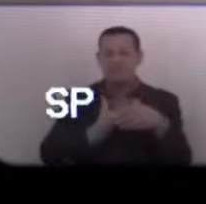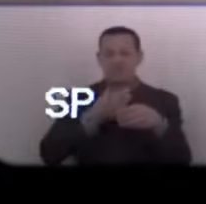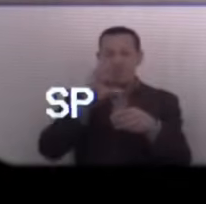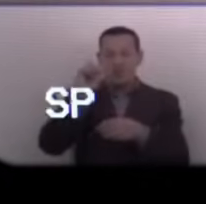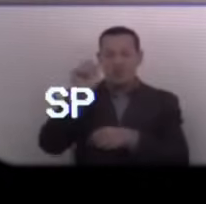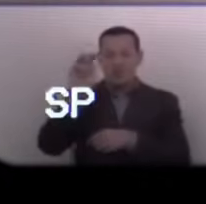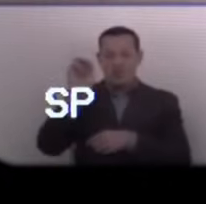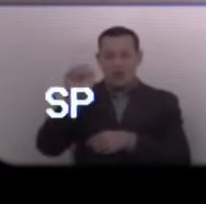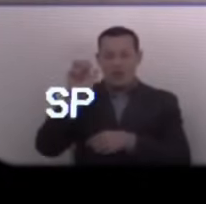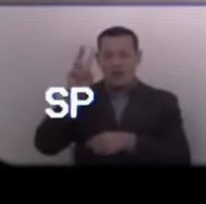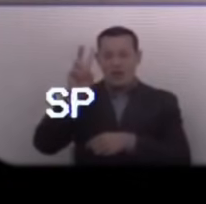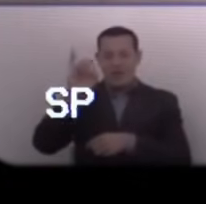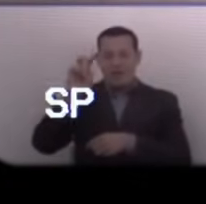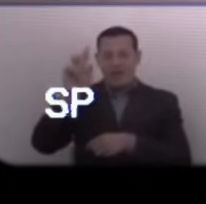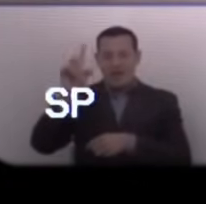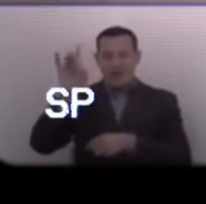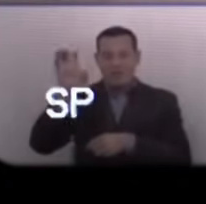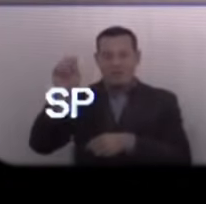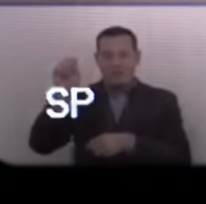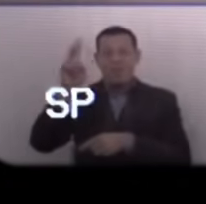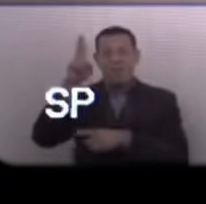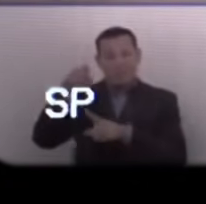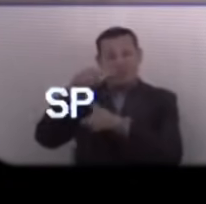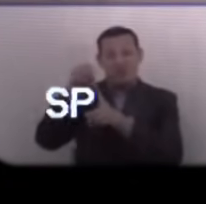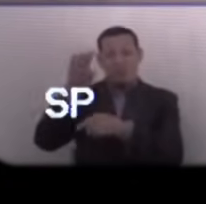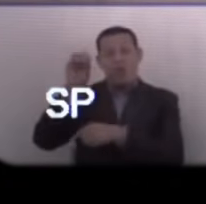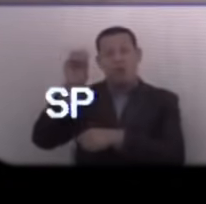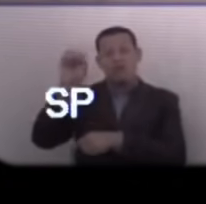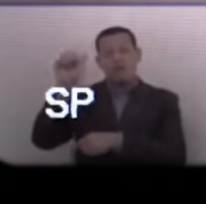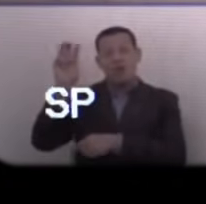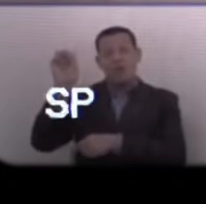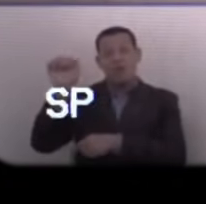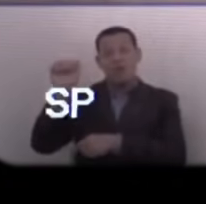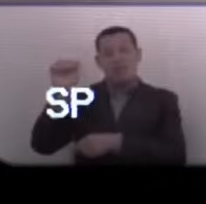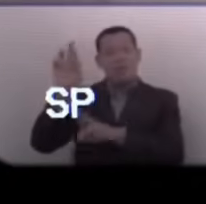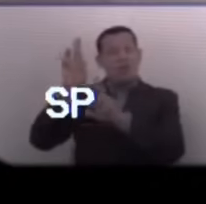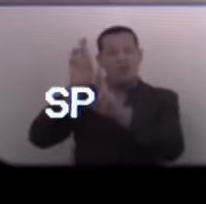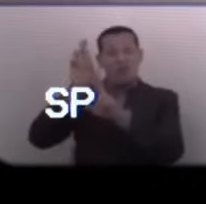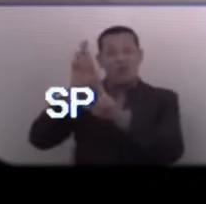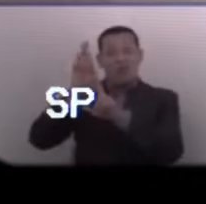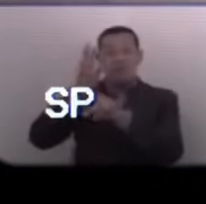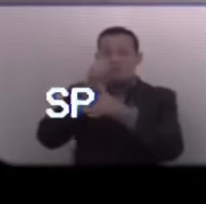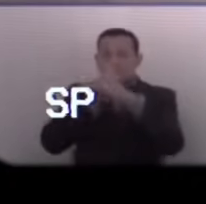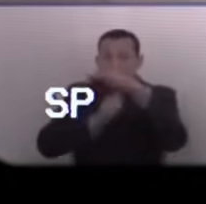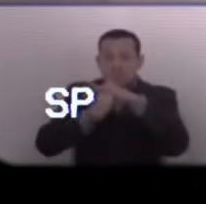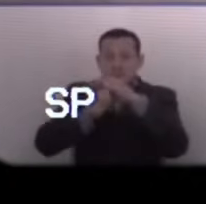Yo no vi a nadie diciendo, pobrecito Osama, ojalá que no lo agarren.